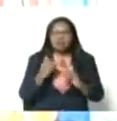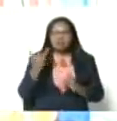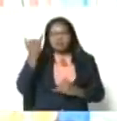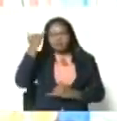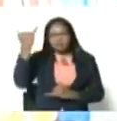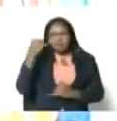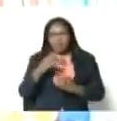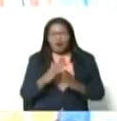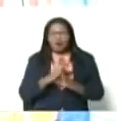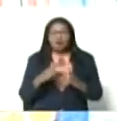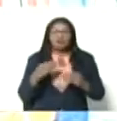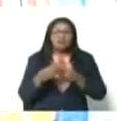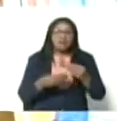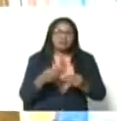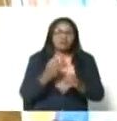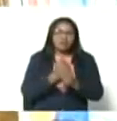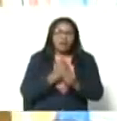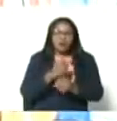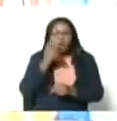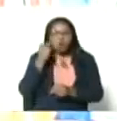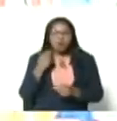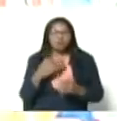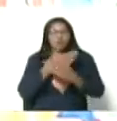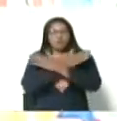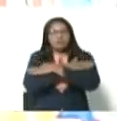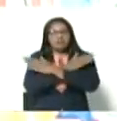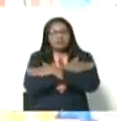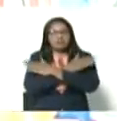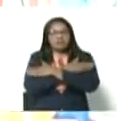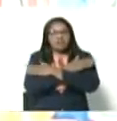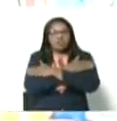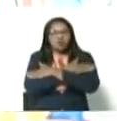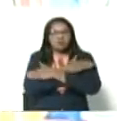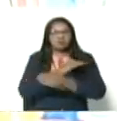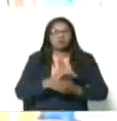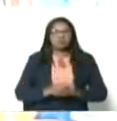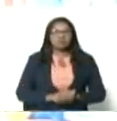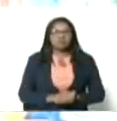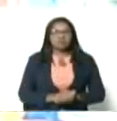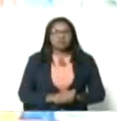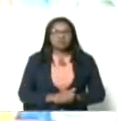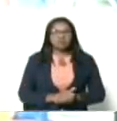tecnología hechas por los trabajadores y las trabajadoras. Los felicito.